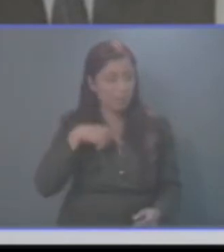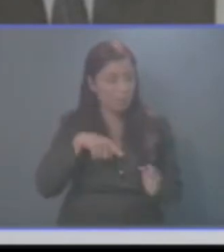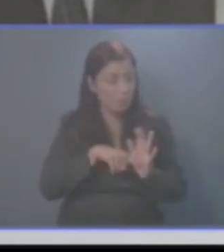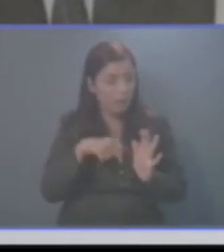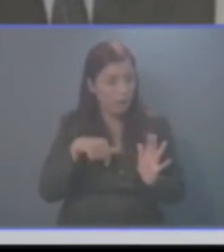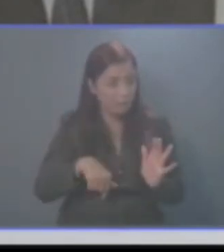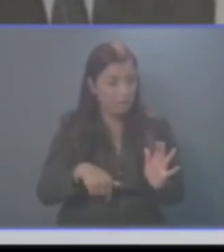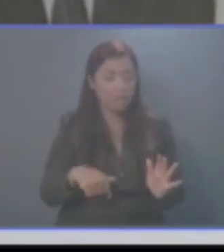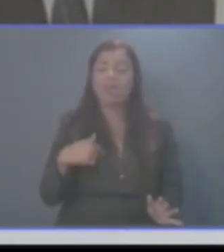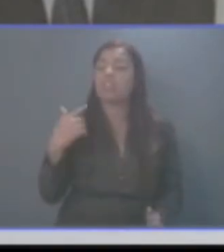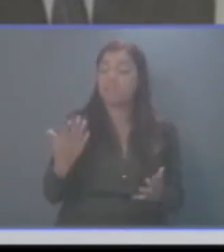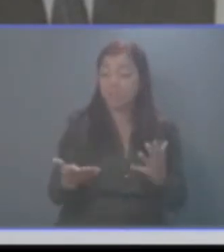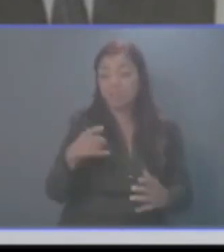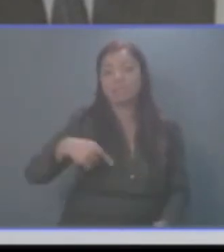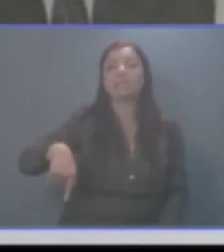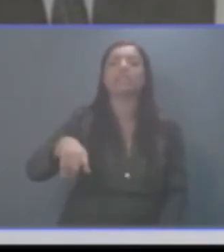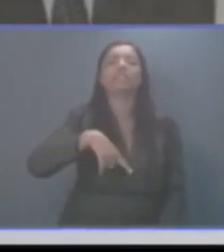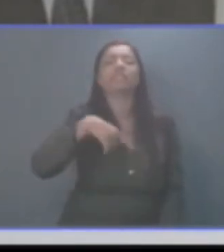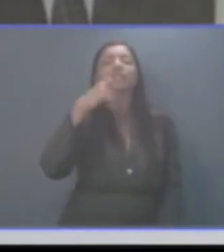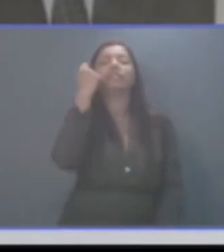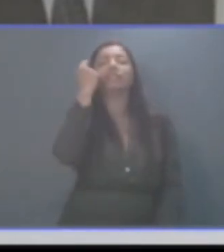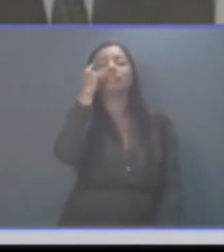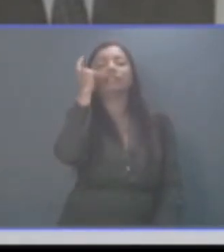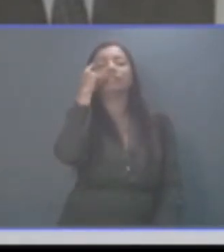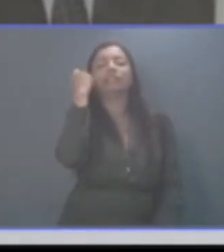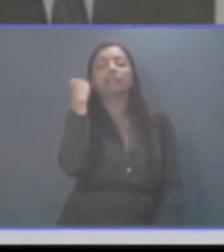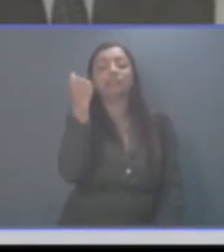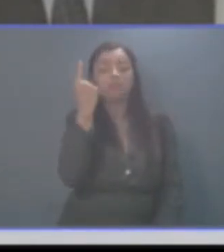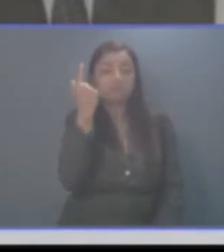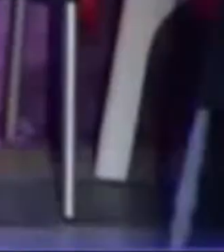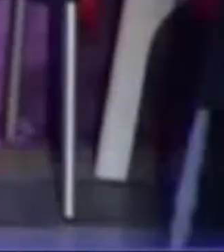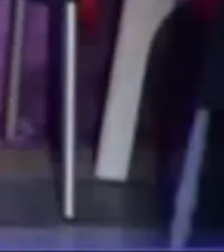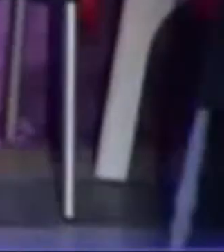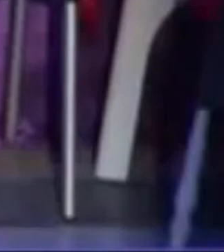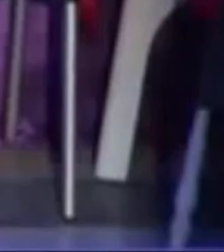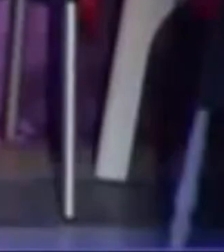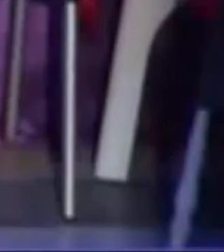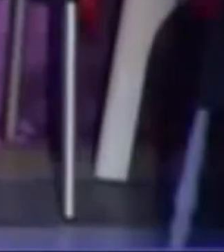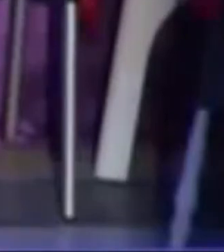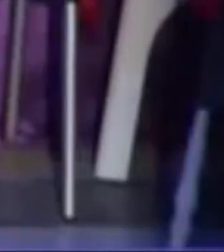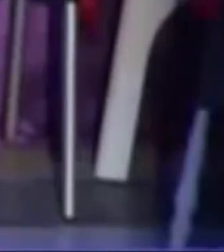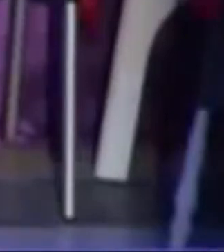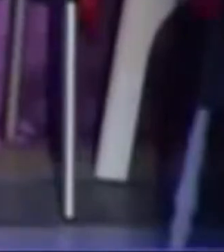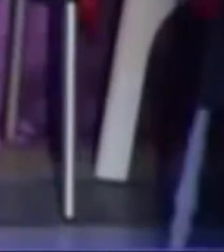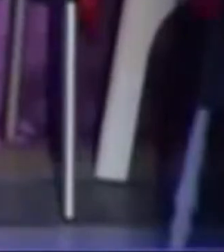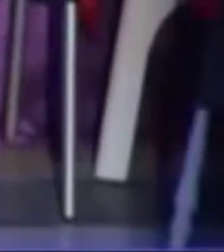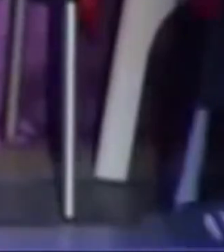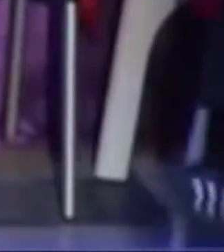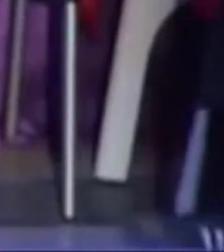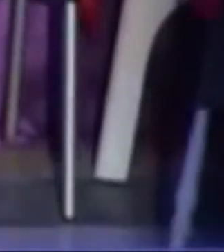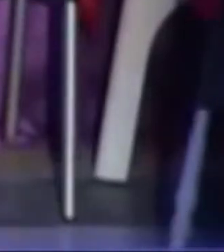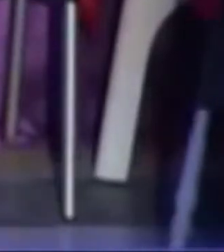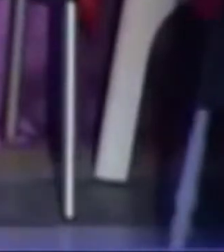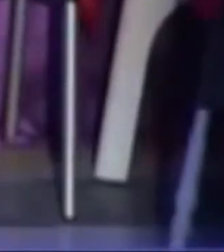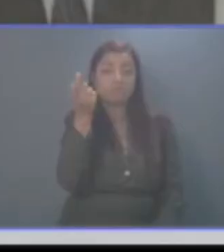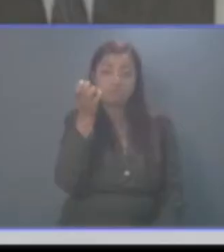darán cuenta de la errada decisión que tomaron al darle el voto. ¡Ándate a la verga!